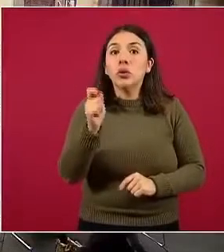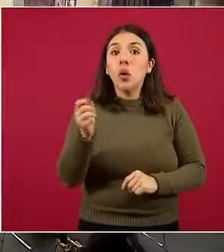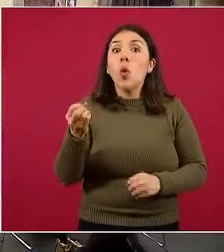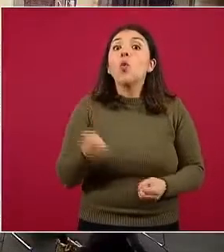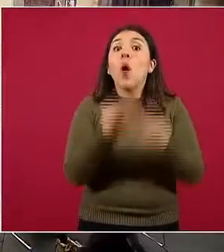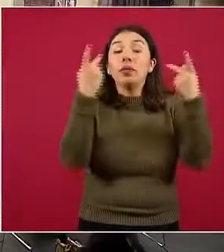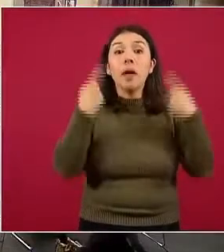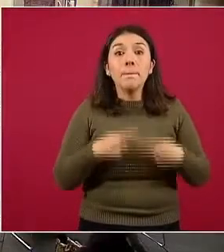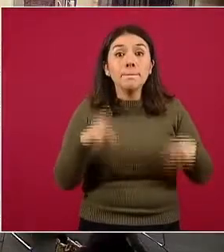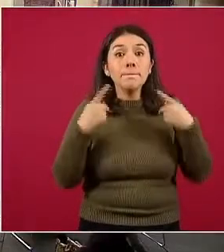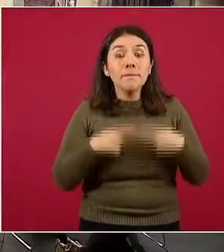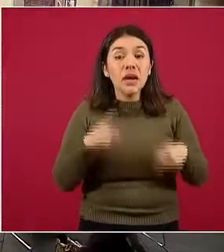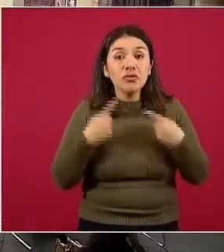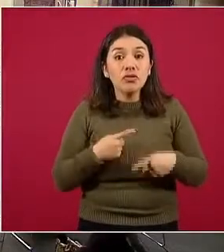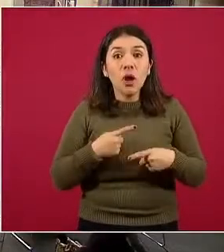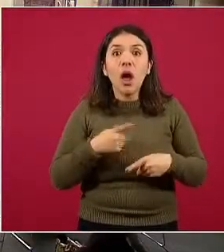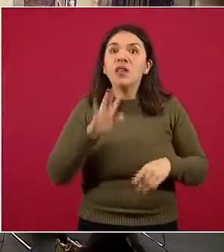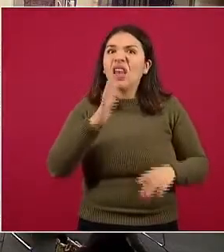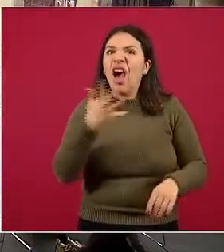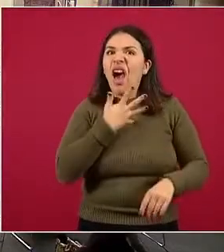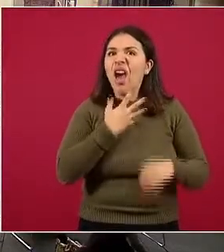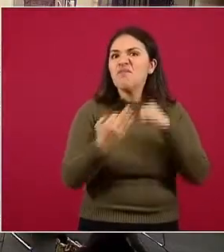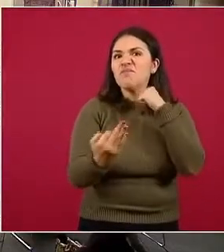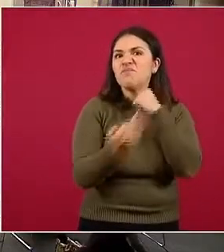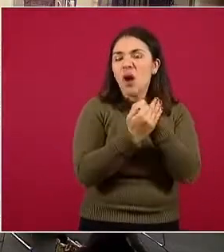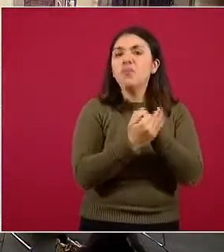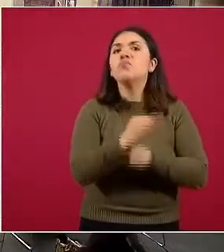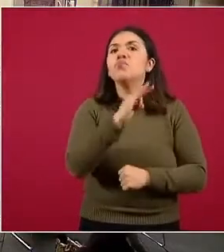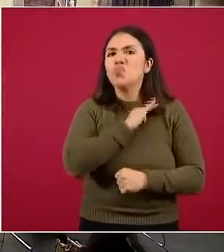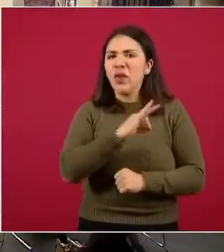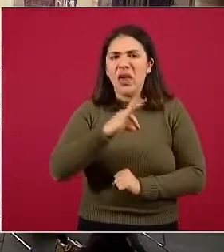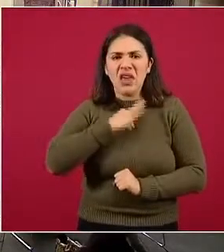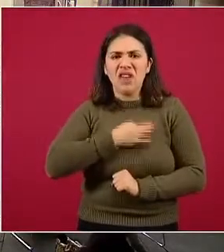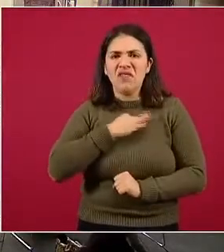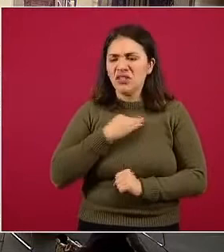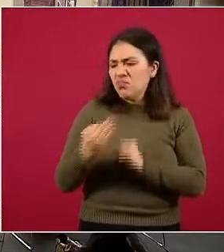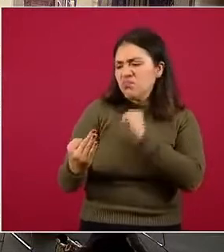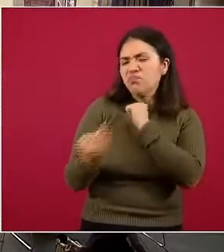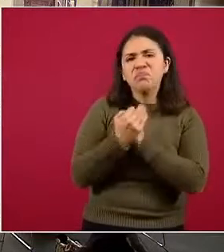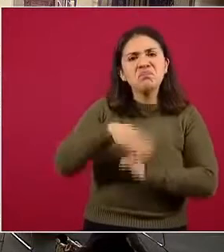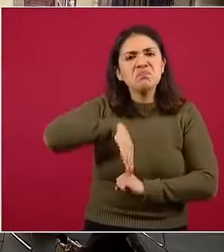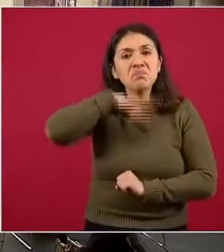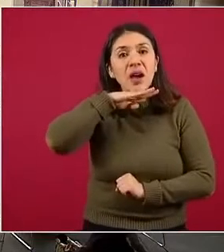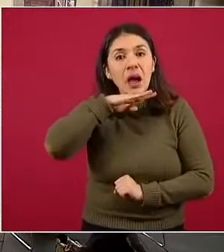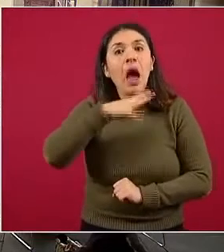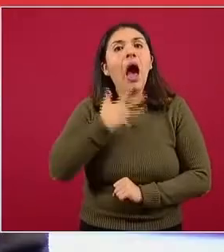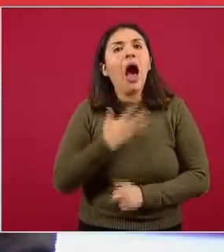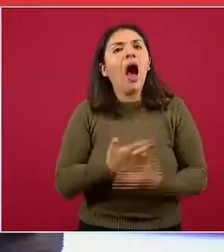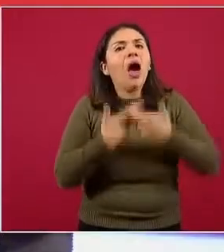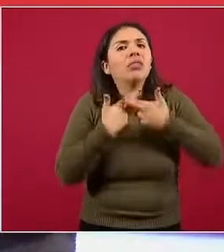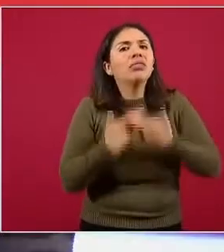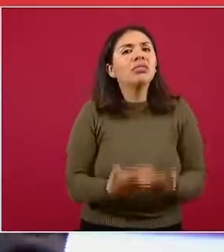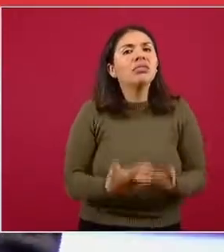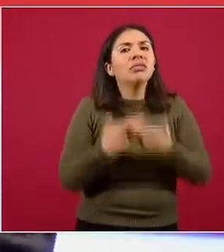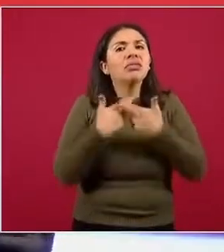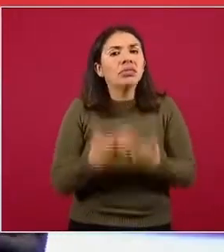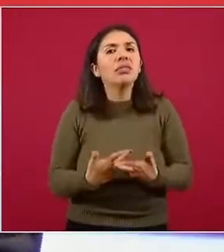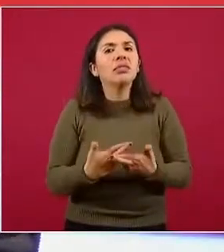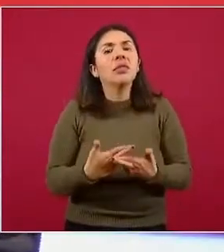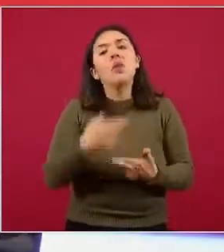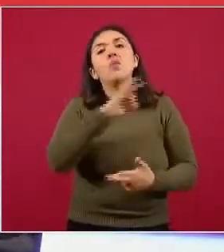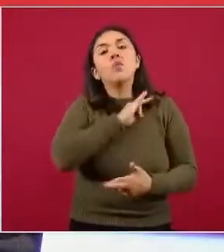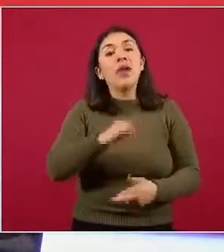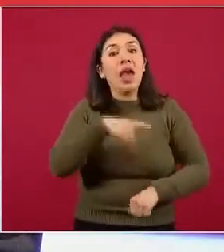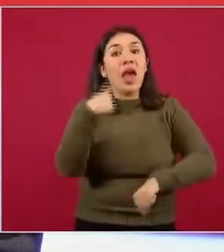de personas inmunes, es decir, resistentes a la infección por el virus, es suficiente para detener